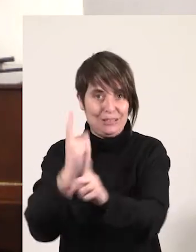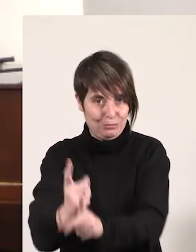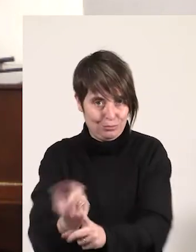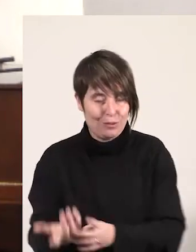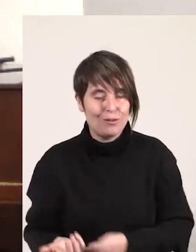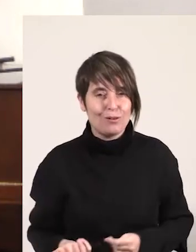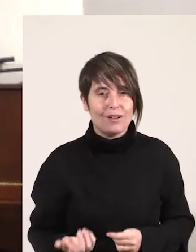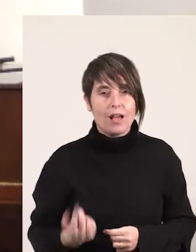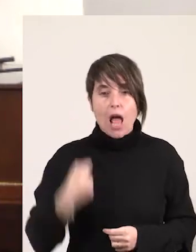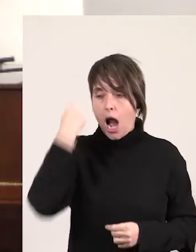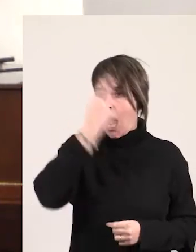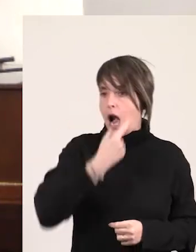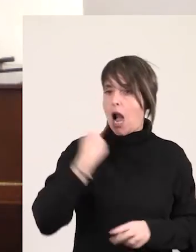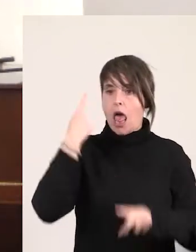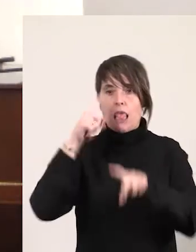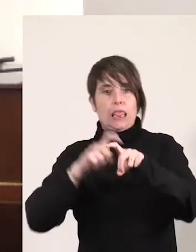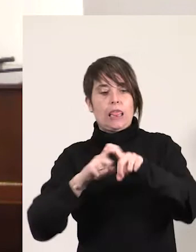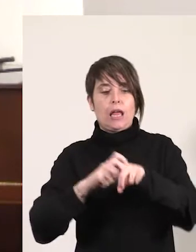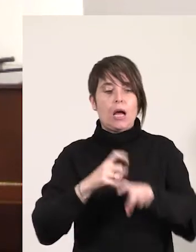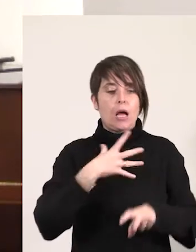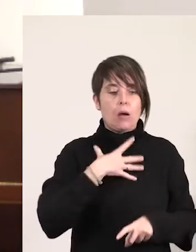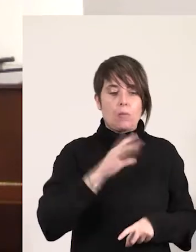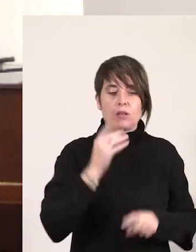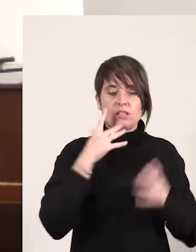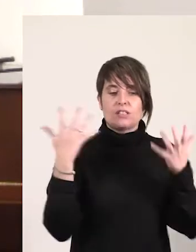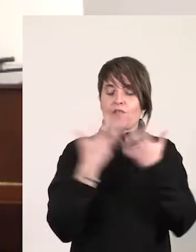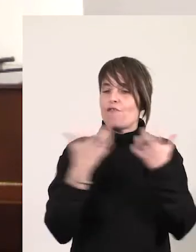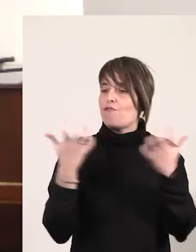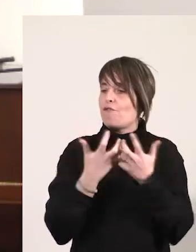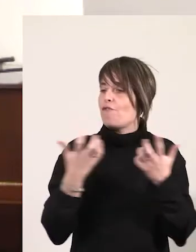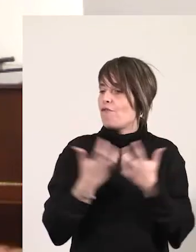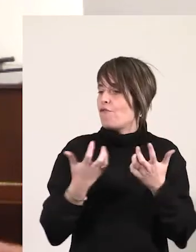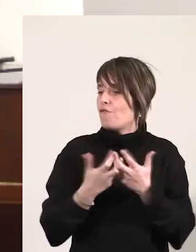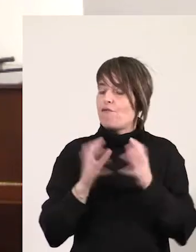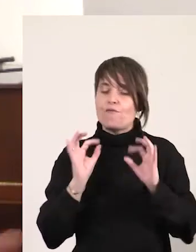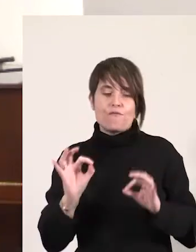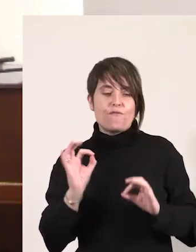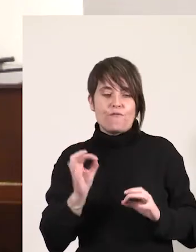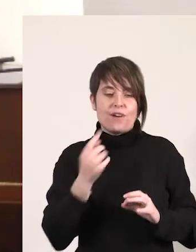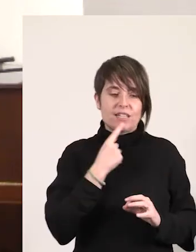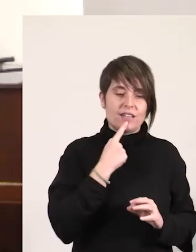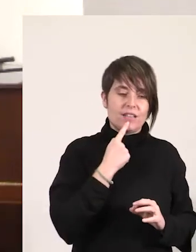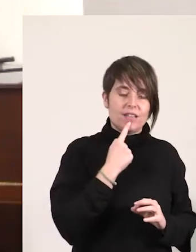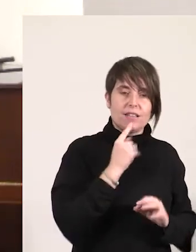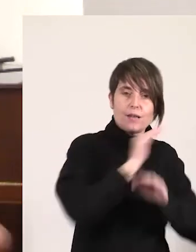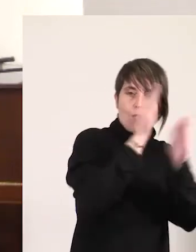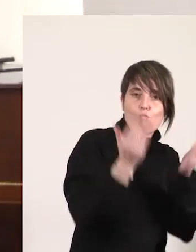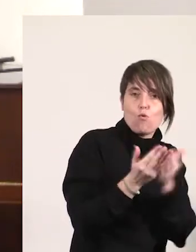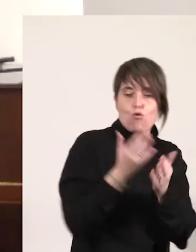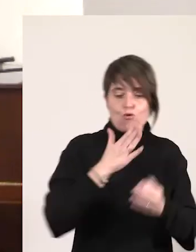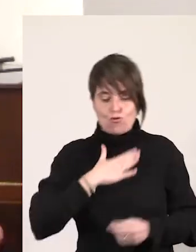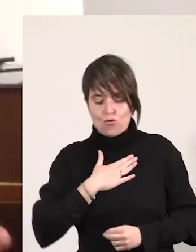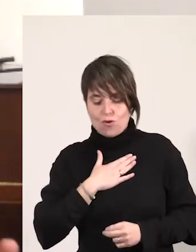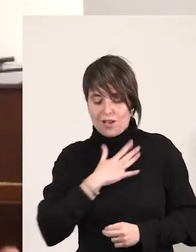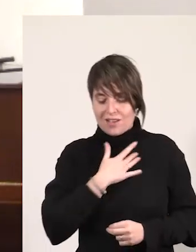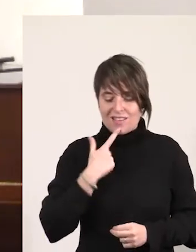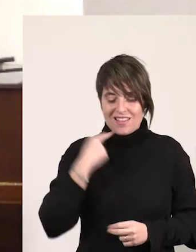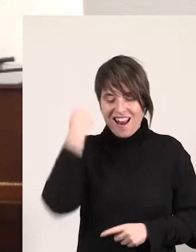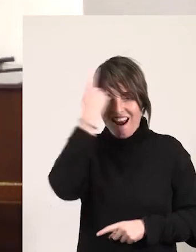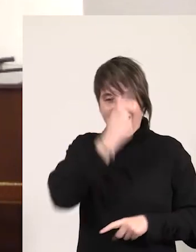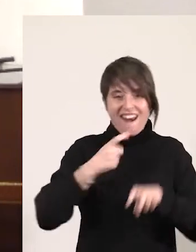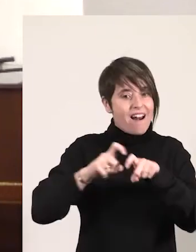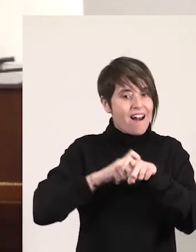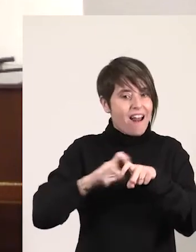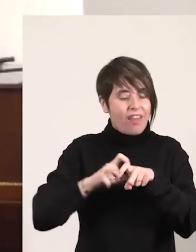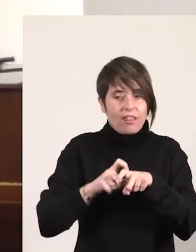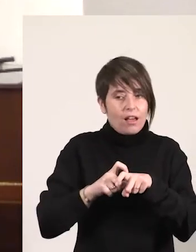racismo, ¿vale? O sea, la raza sí, o sea, tú podías tener, esta es una frase de Ta-Nehisi Coates de un libro muy guay que se llama Entre el mundo y yo,